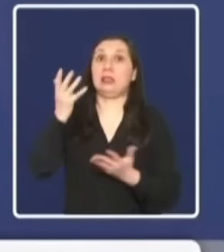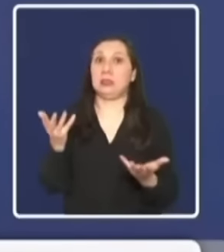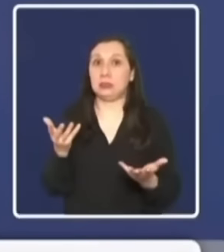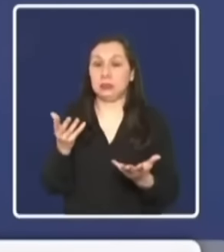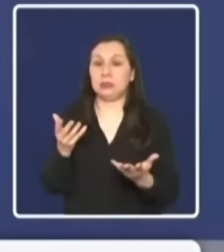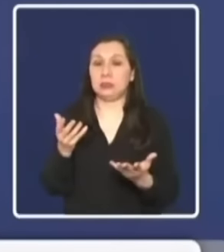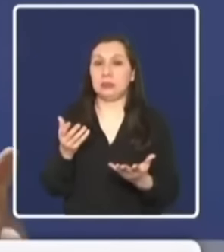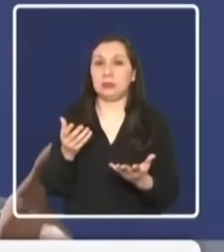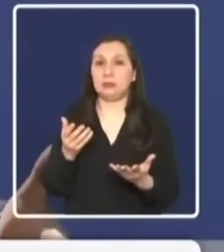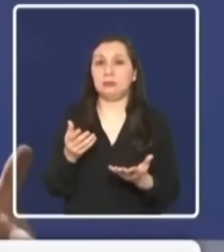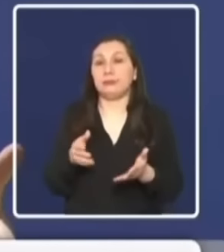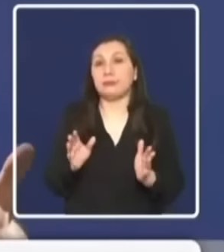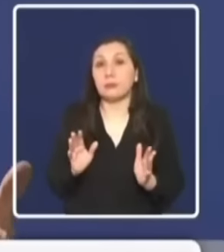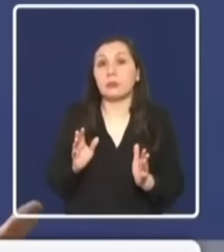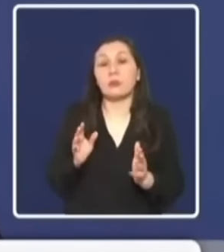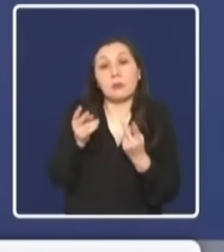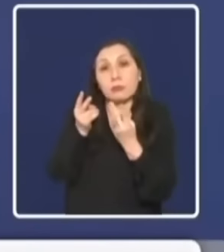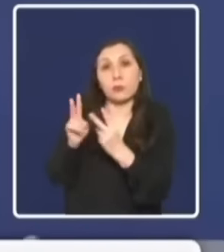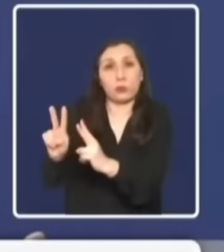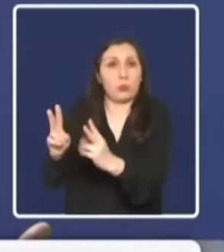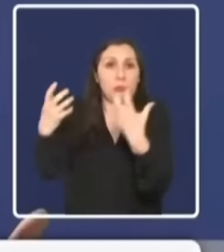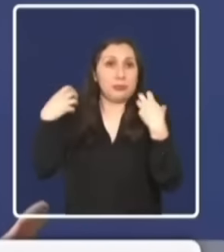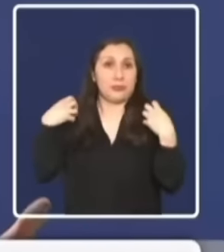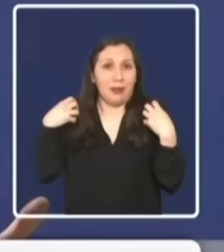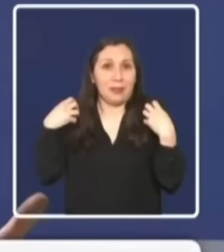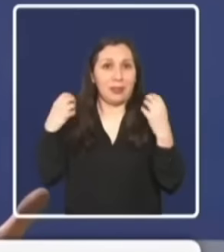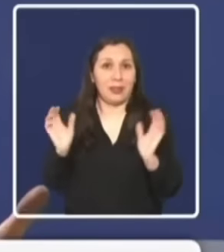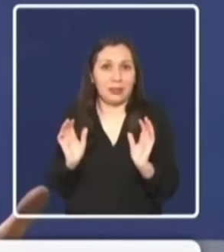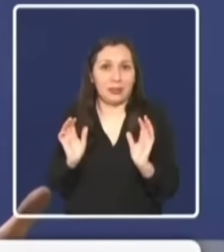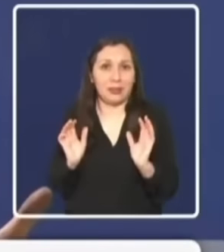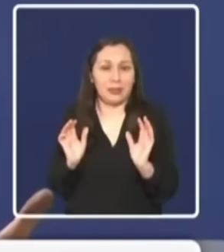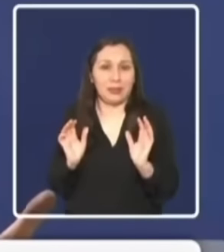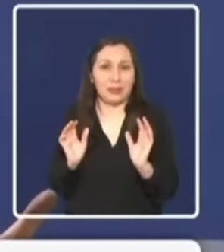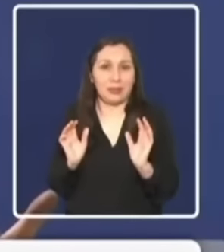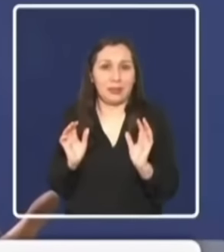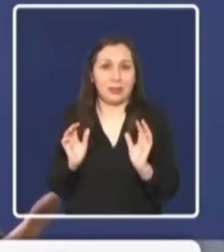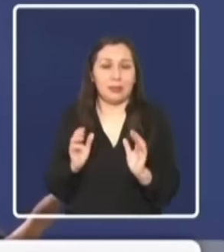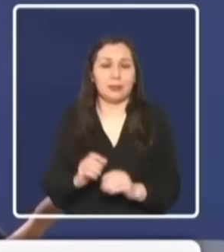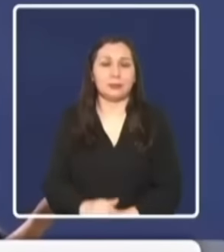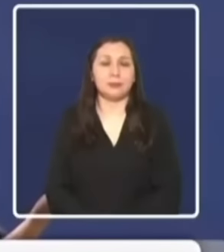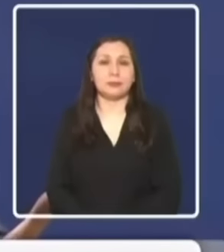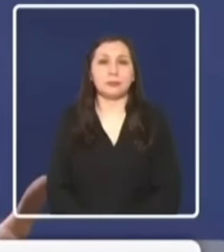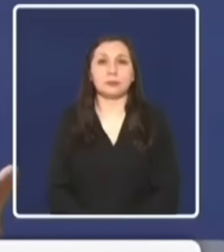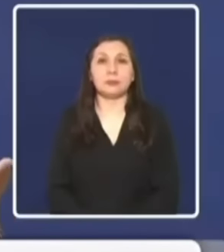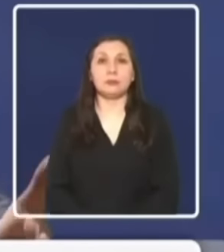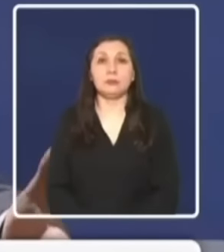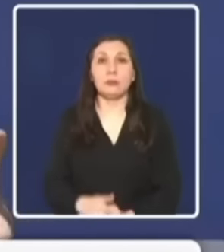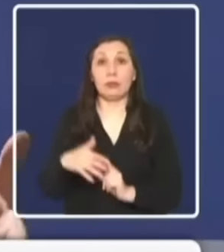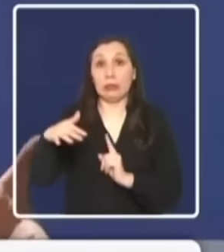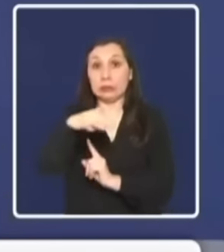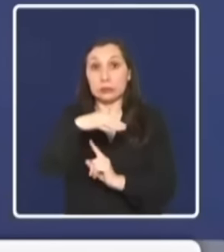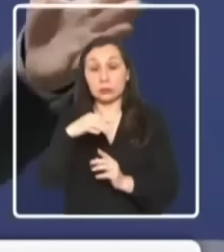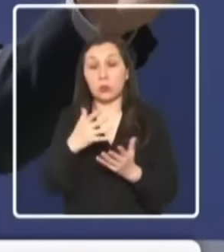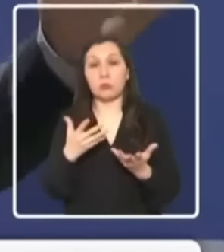que... es una responsabilidad propia. Y las